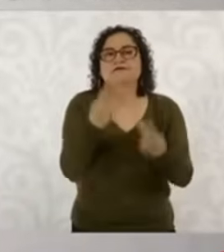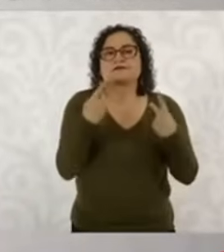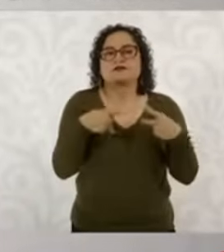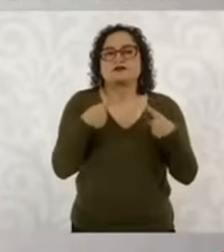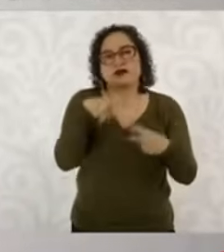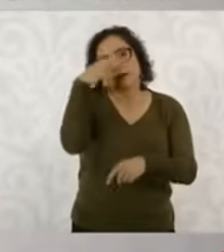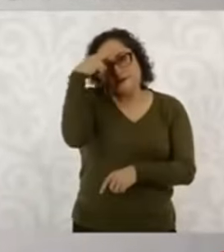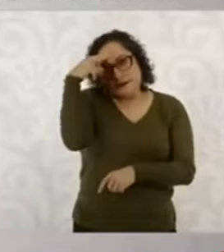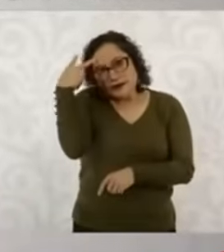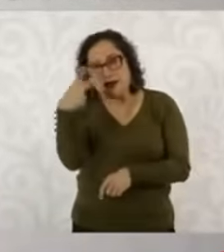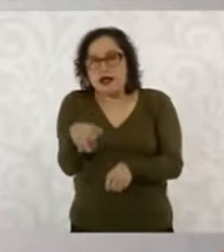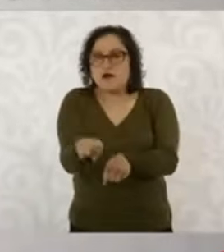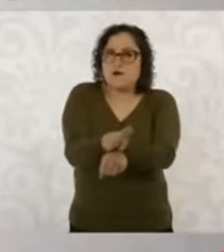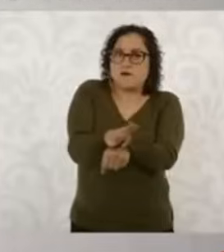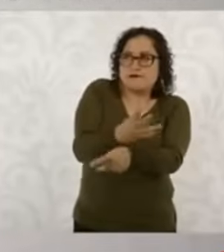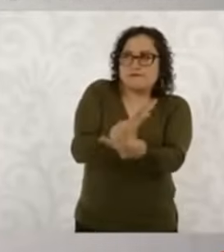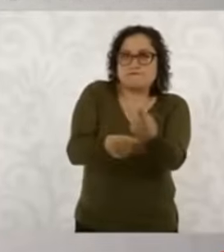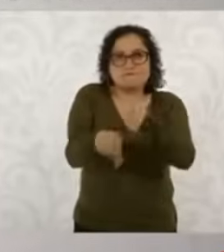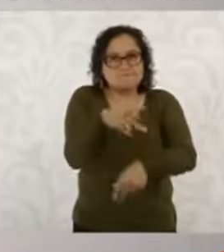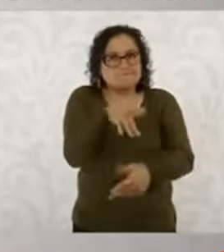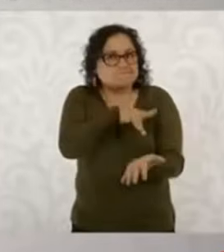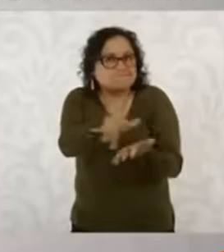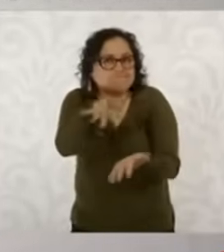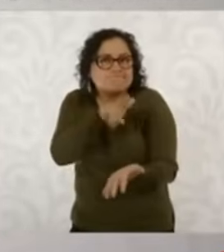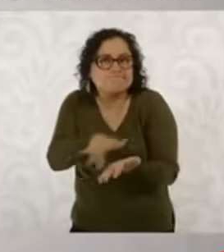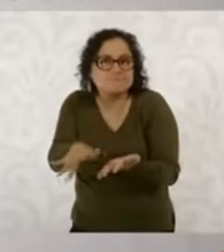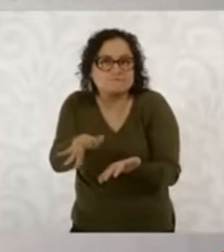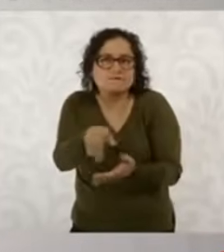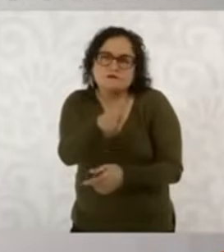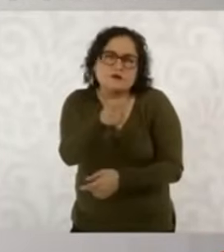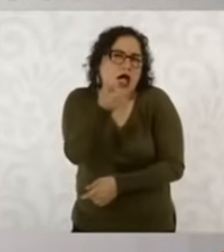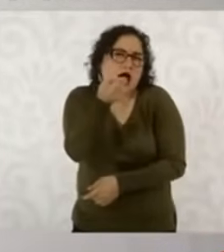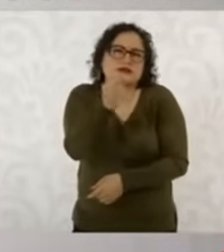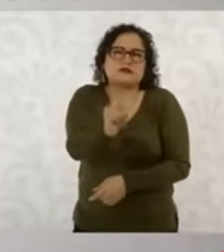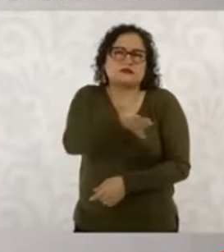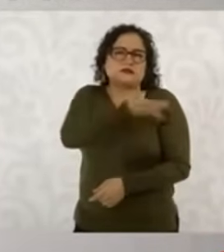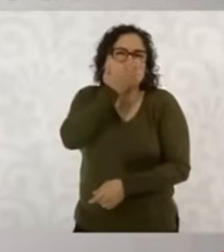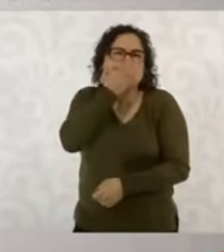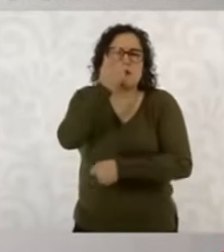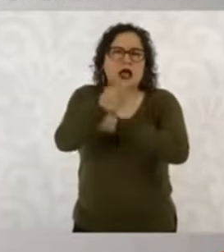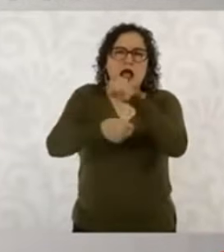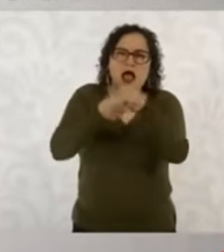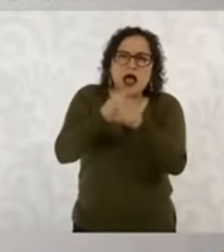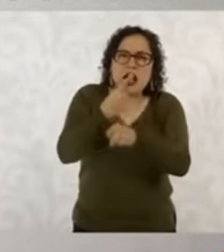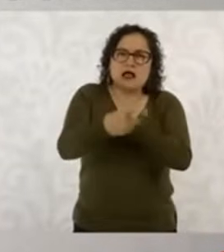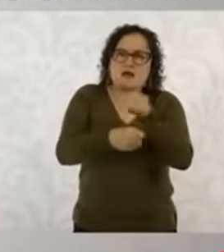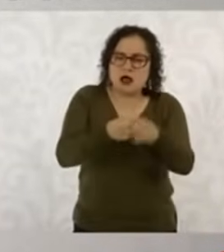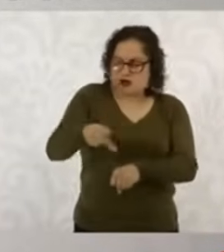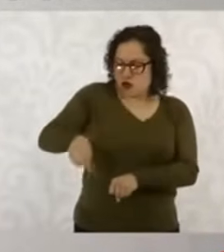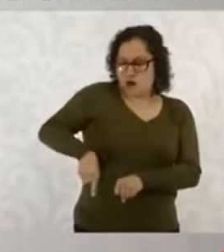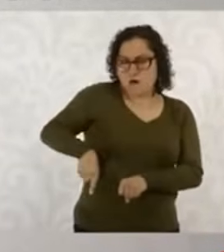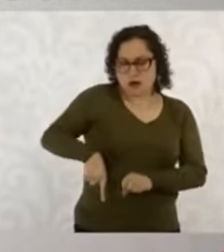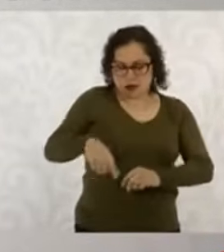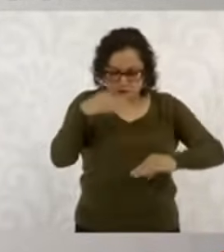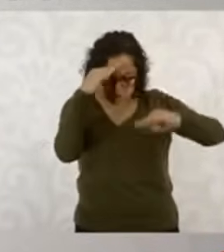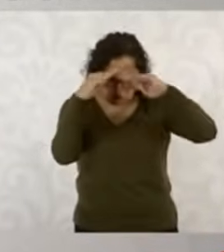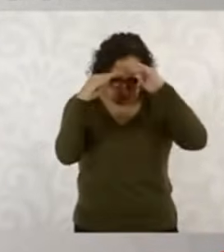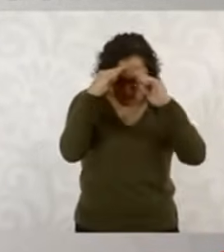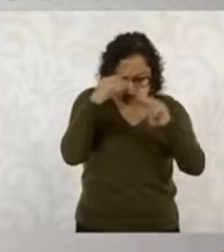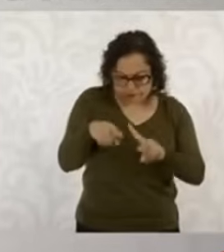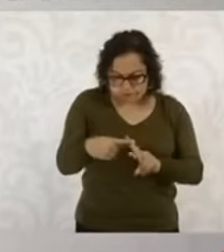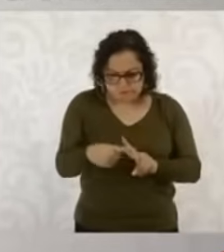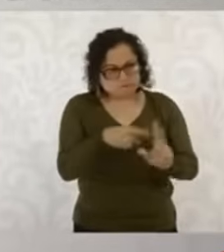fecha presentan su paquete económico para el siguiente año. ¿Qué características tiene lo